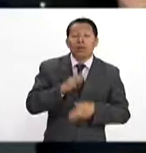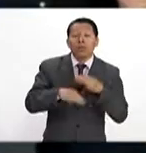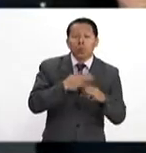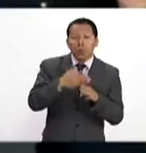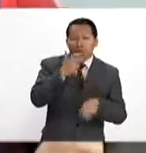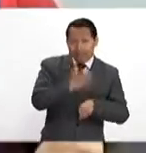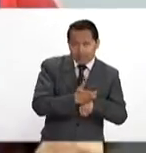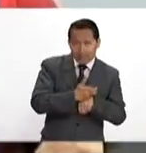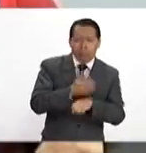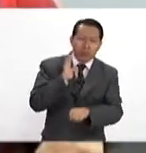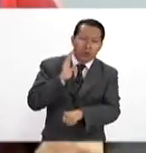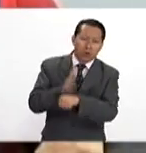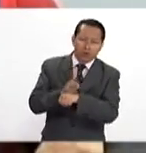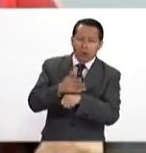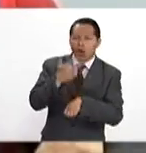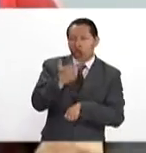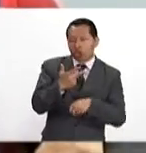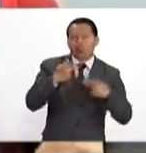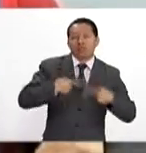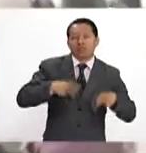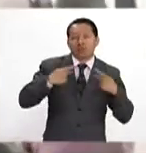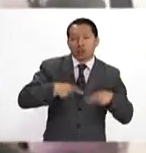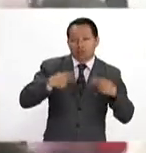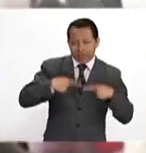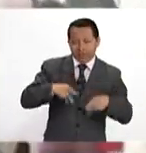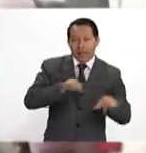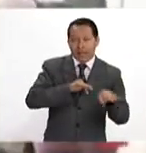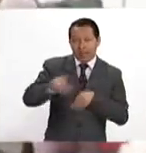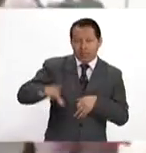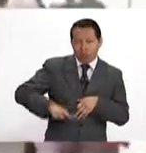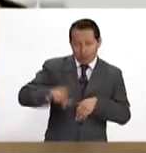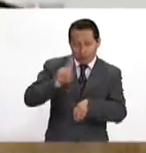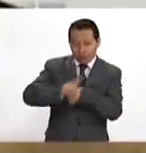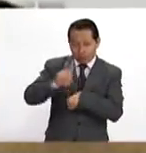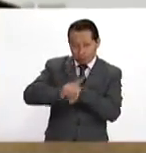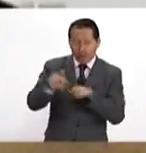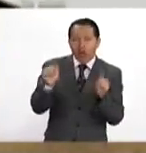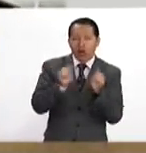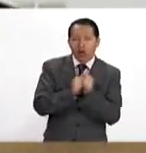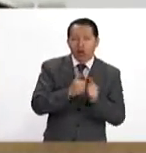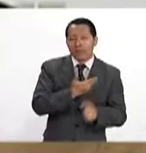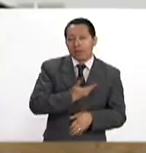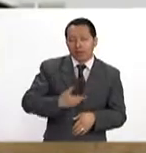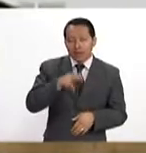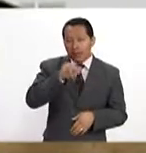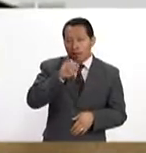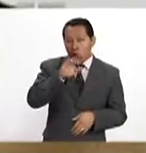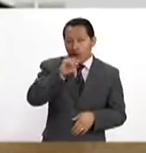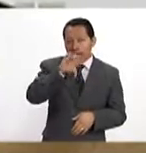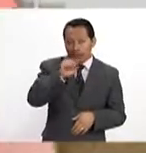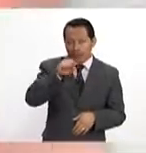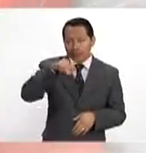Estados Unidos impuso sanciones a 8 funcionarios venezolanos vinculados con el presidente Nicolás